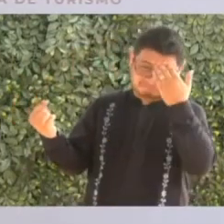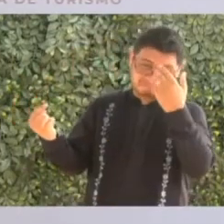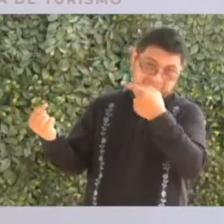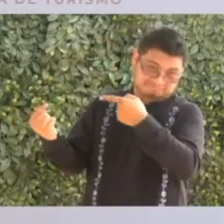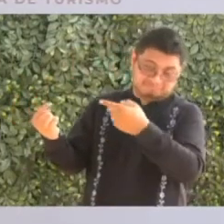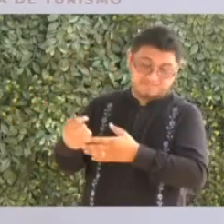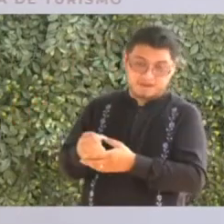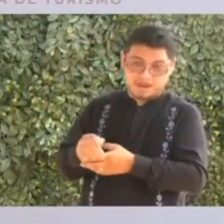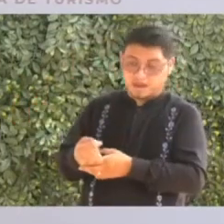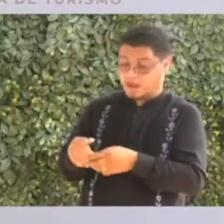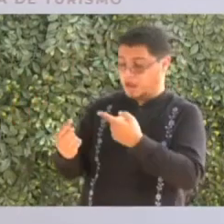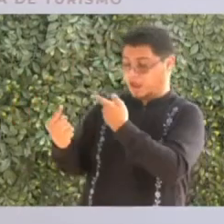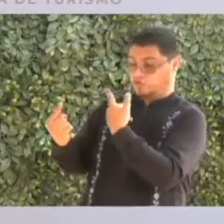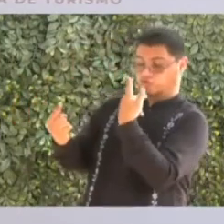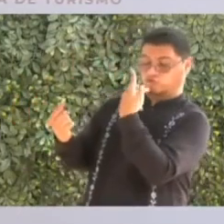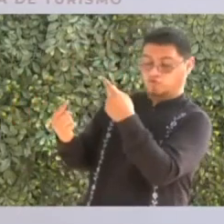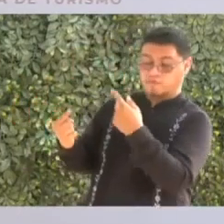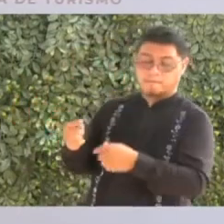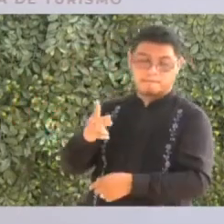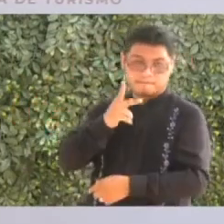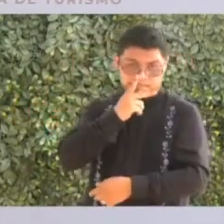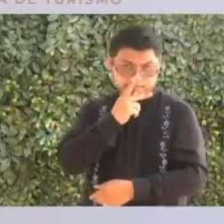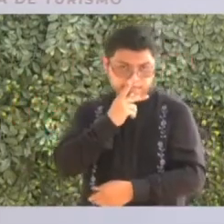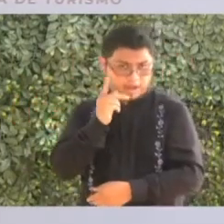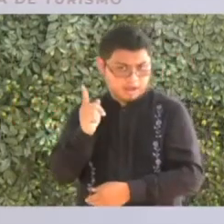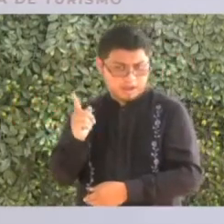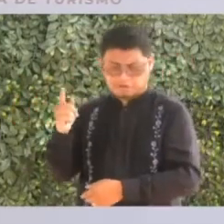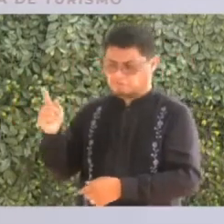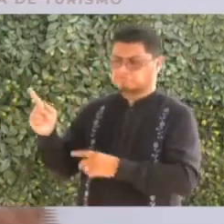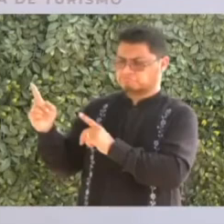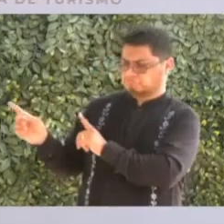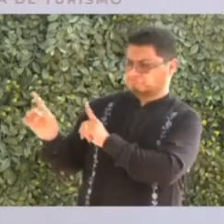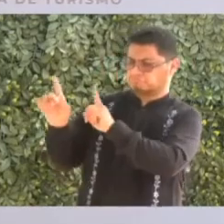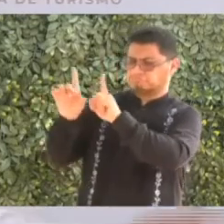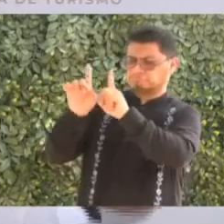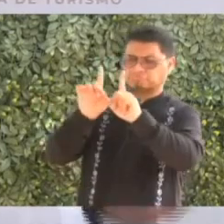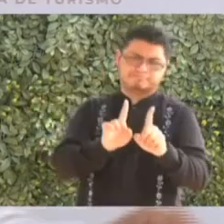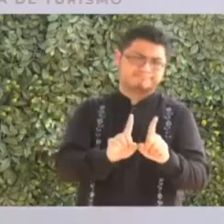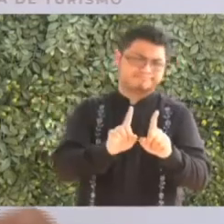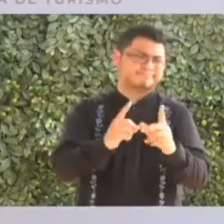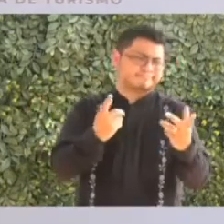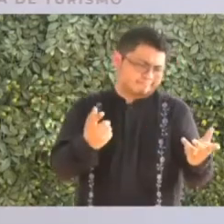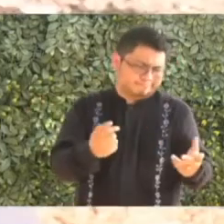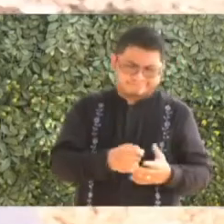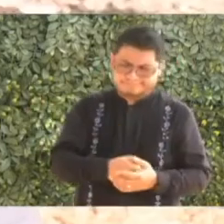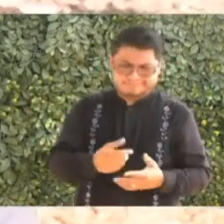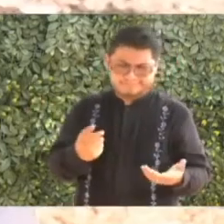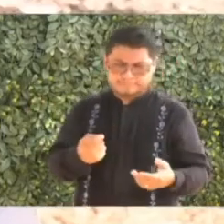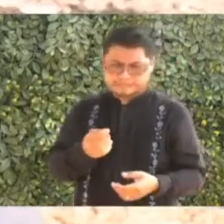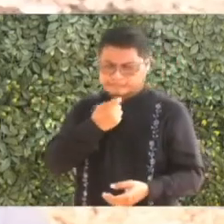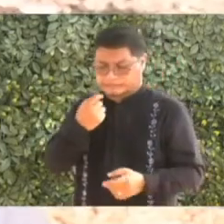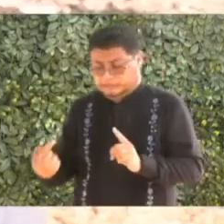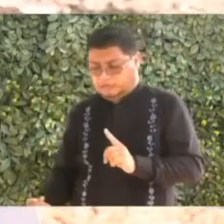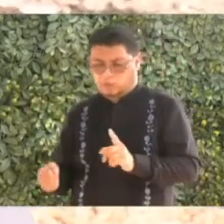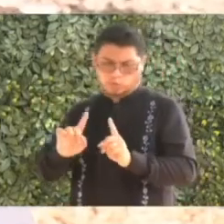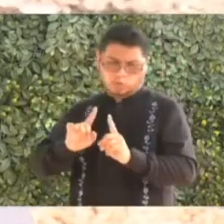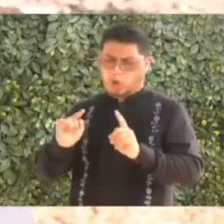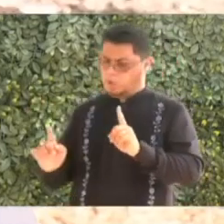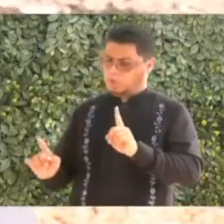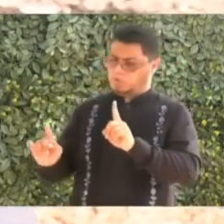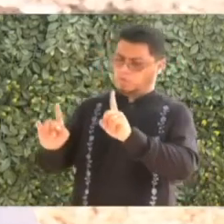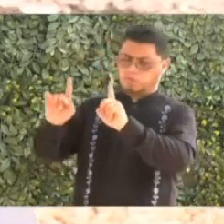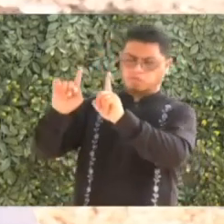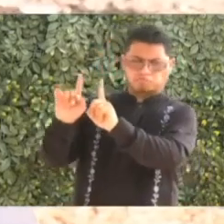Su papá lo llevaba, bueno, no tan pequeño, pero